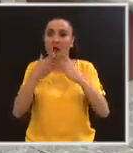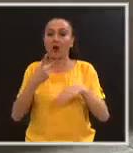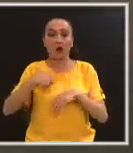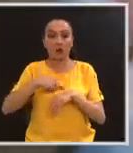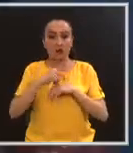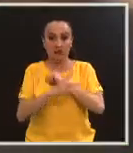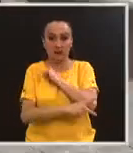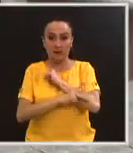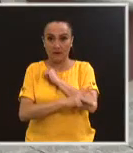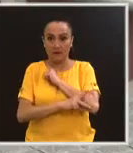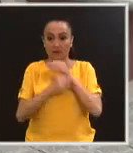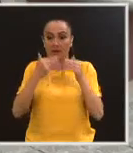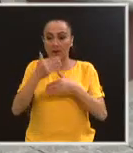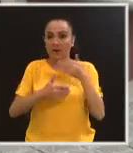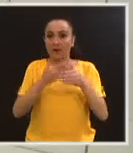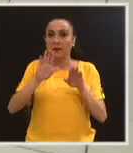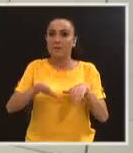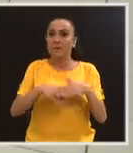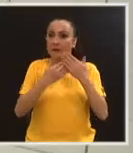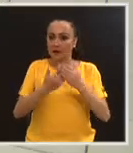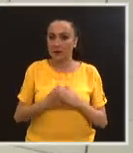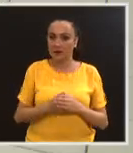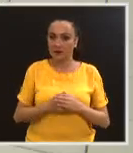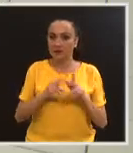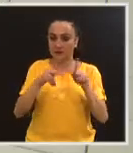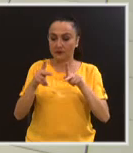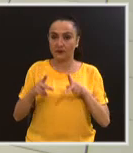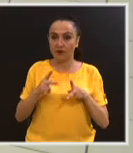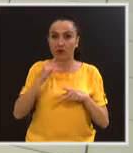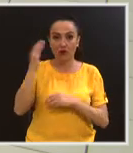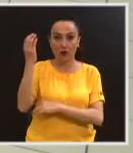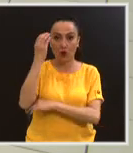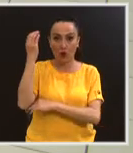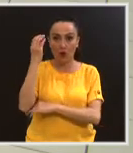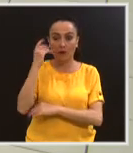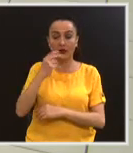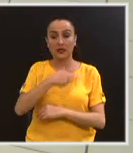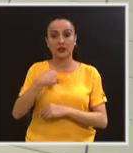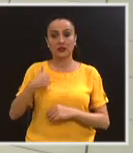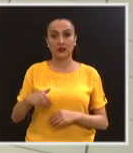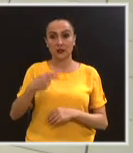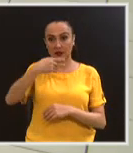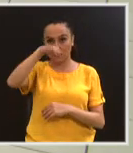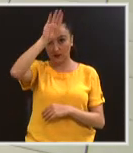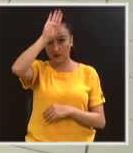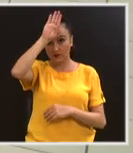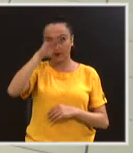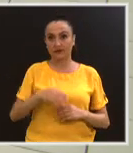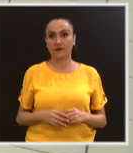país mediante el proceso de matrimonio son ciudadanos de Colombia China y